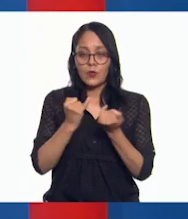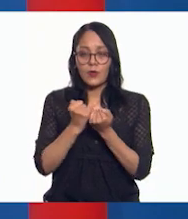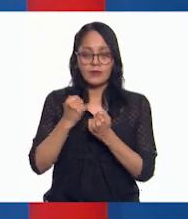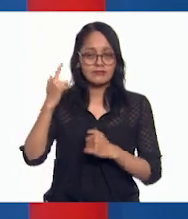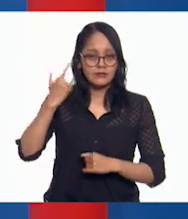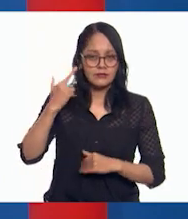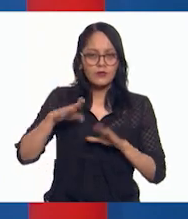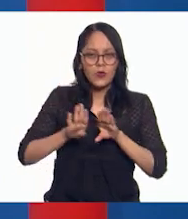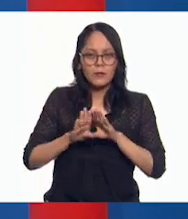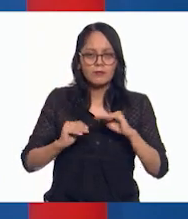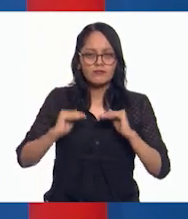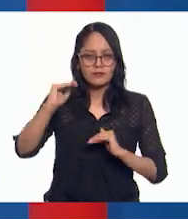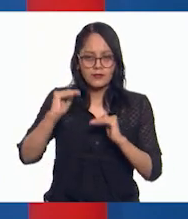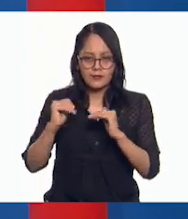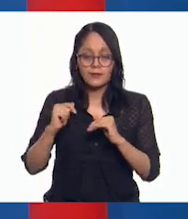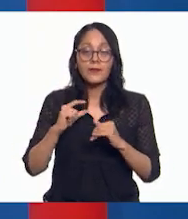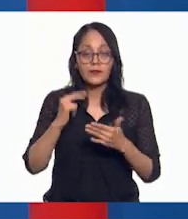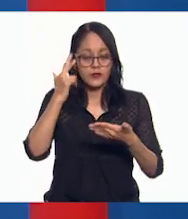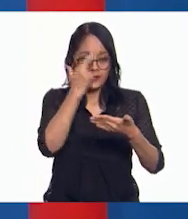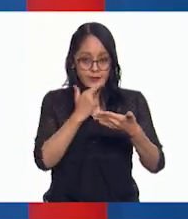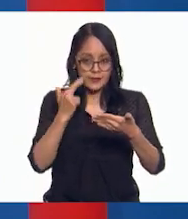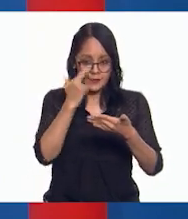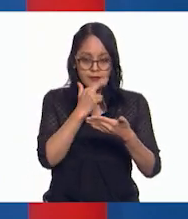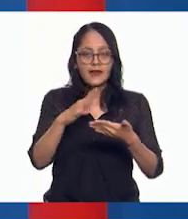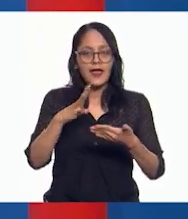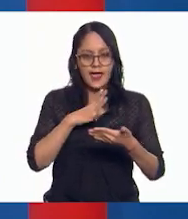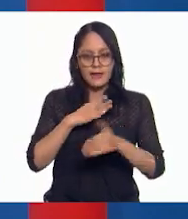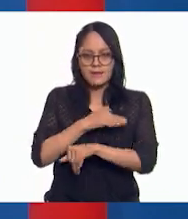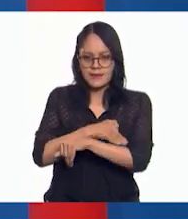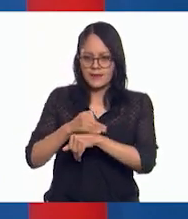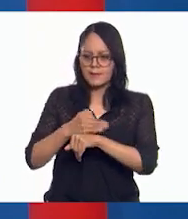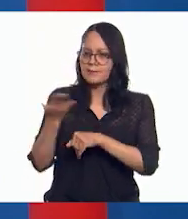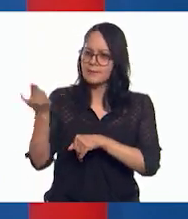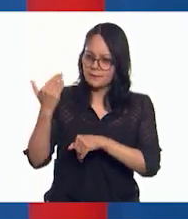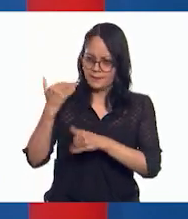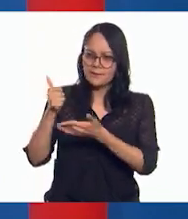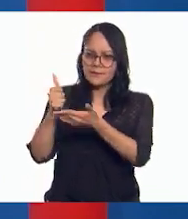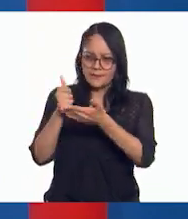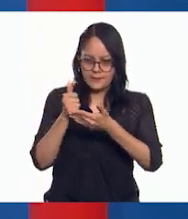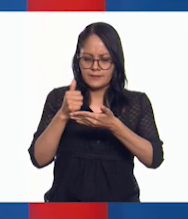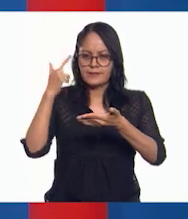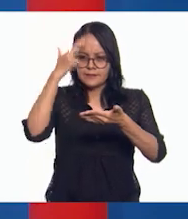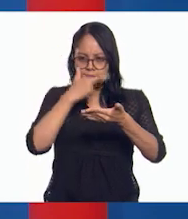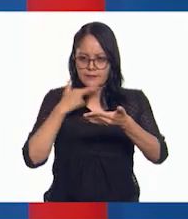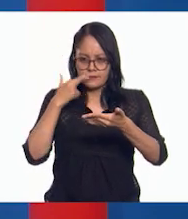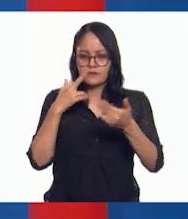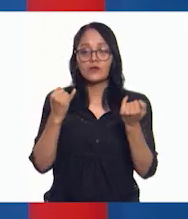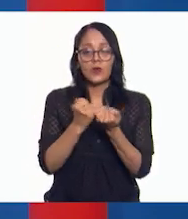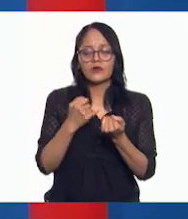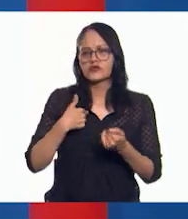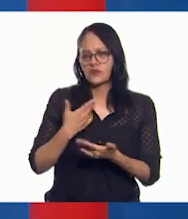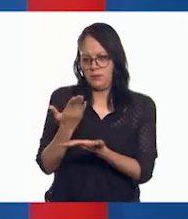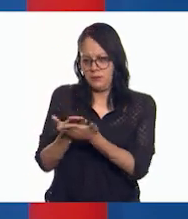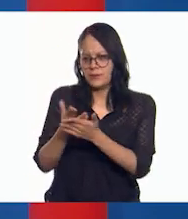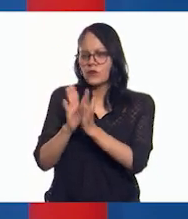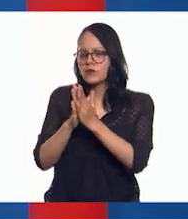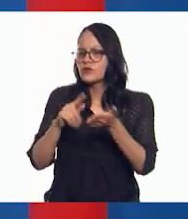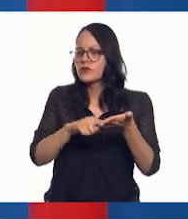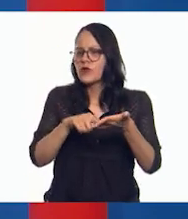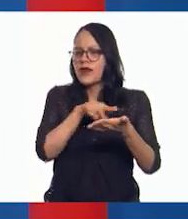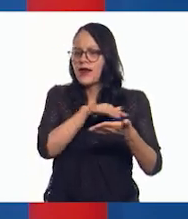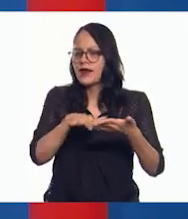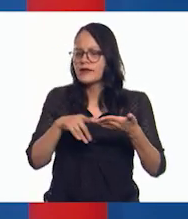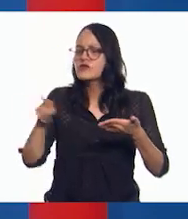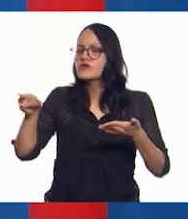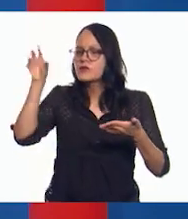el proceso de revisión involucré también a los miembros de mi familia, a quienes, como en otras ocasiones, les pedí que me dieran su opinión sobre